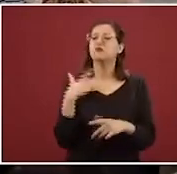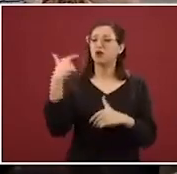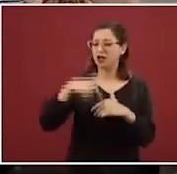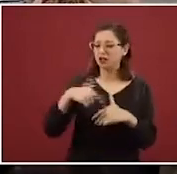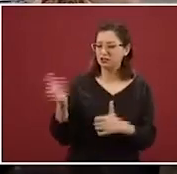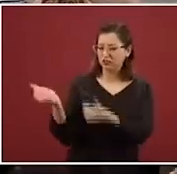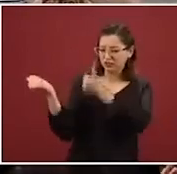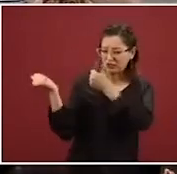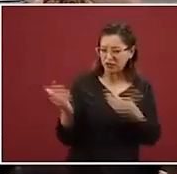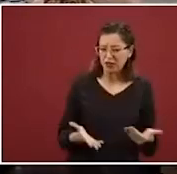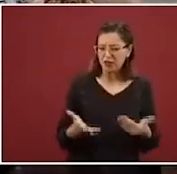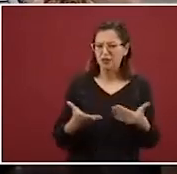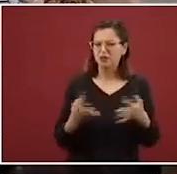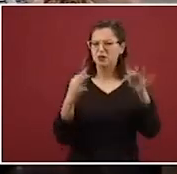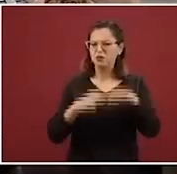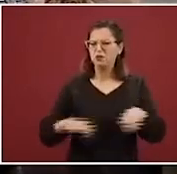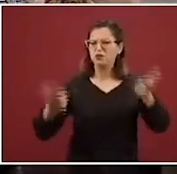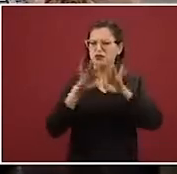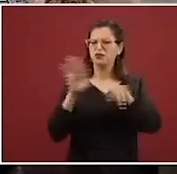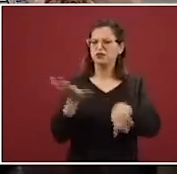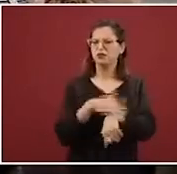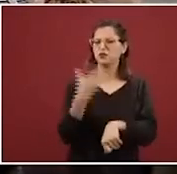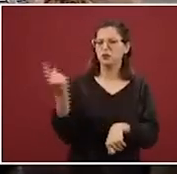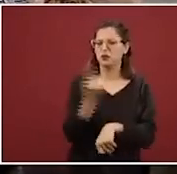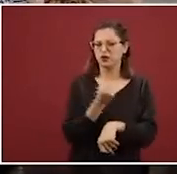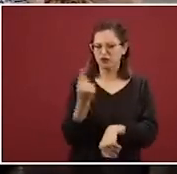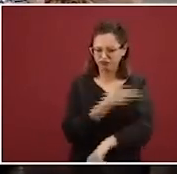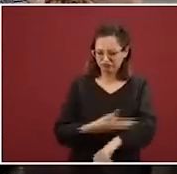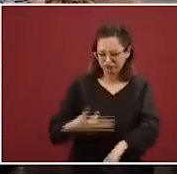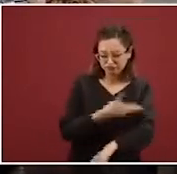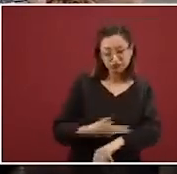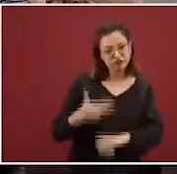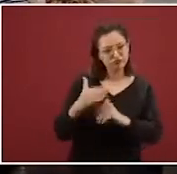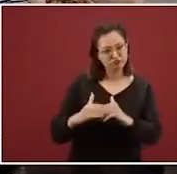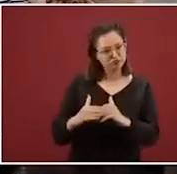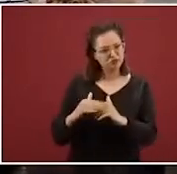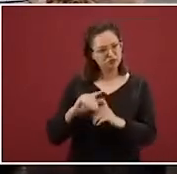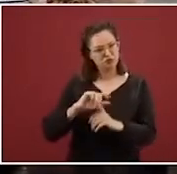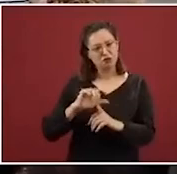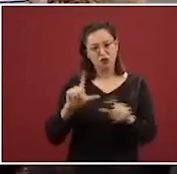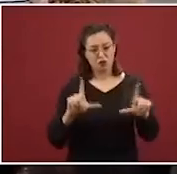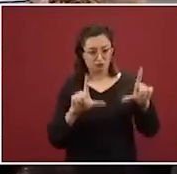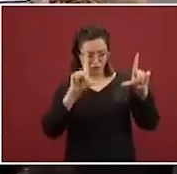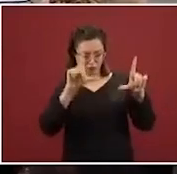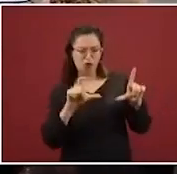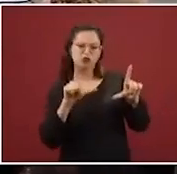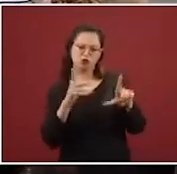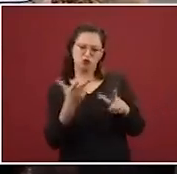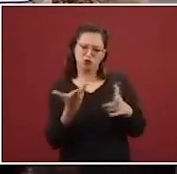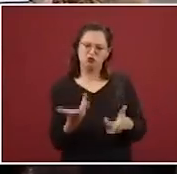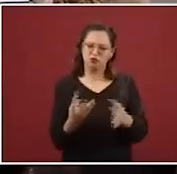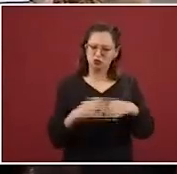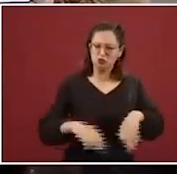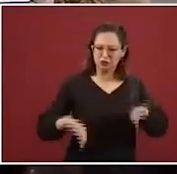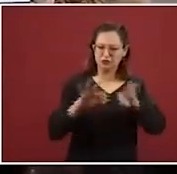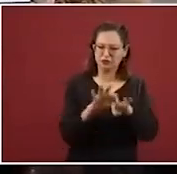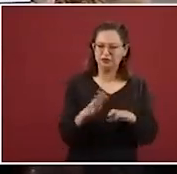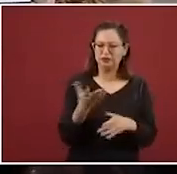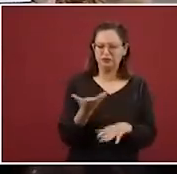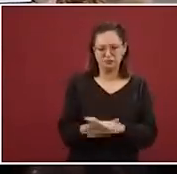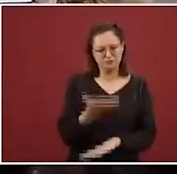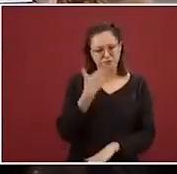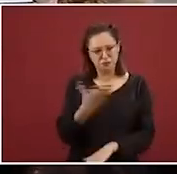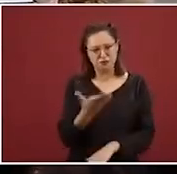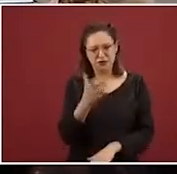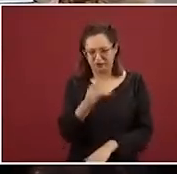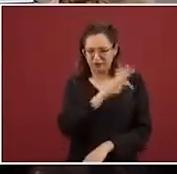también es un factor importante más allá de la logística, que valdría la pena, no nada más la foto, que es muy útil y es un gran trabajo y lo felicito,